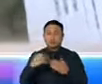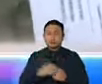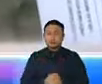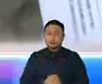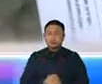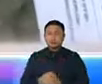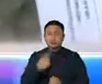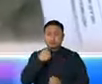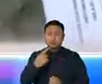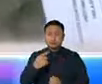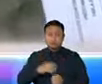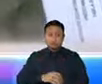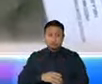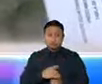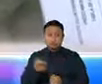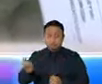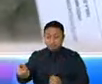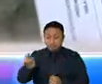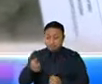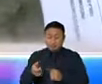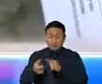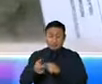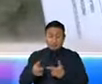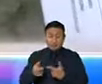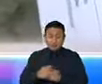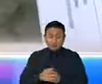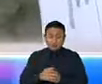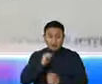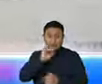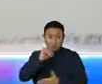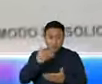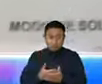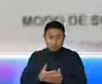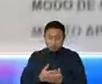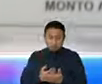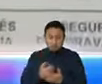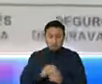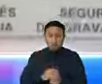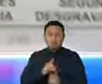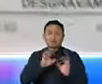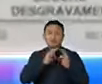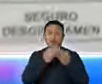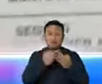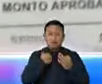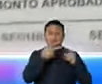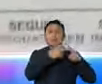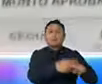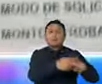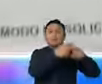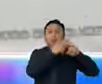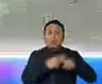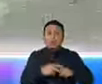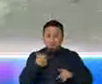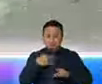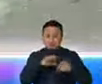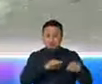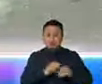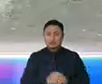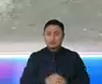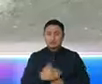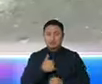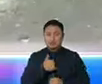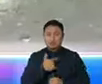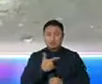Ceballos asegura que ese dinero, que supuestamente no es justificado, fue prestado por un familiar cercano y así lo explica. Yo adquirí